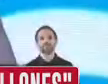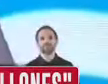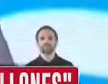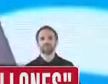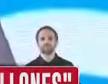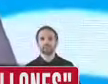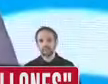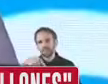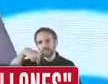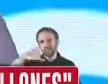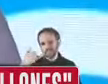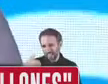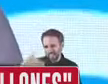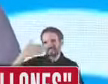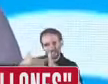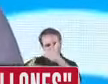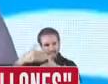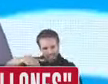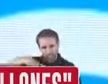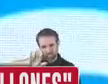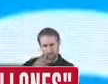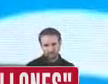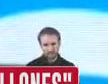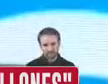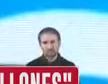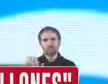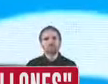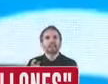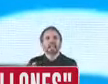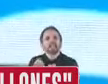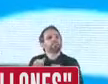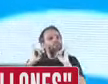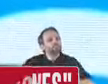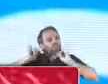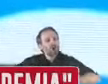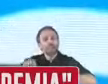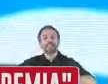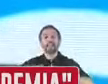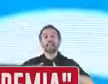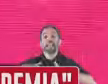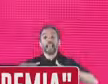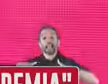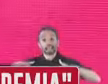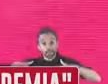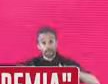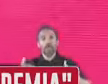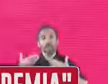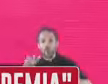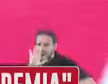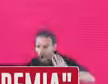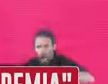lo que se viene la necesidad imperiosa de que este crecimiento que se puede